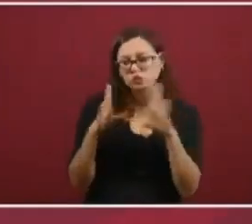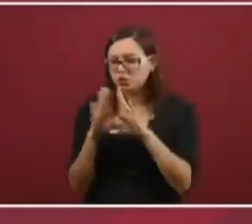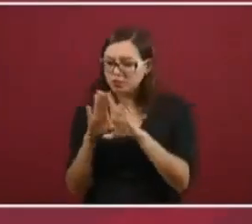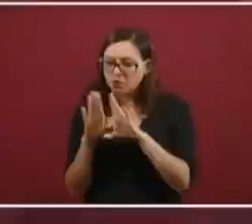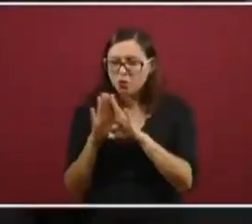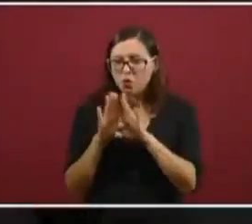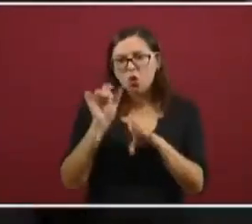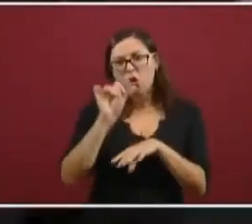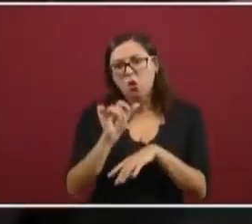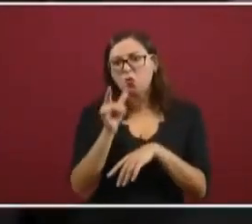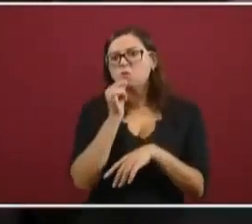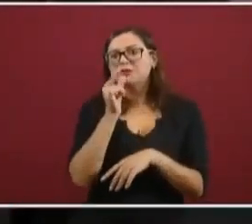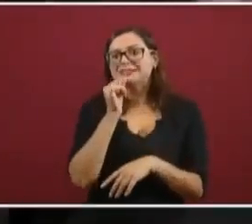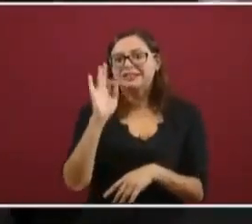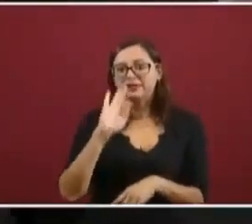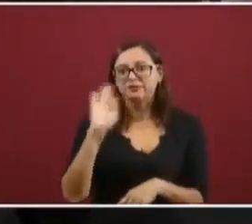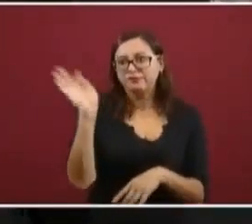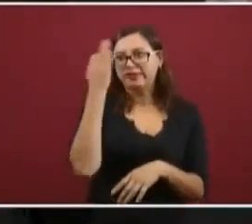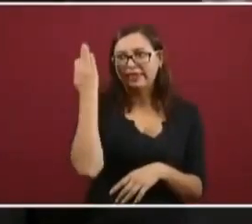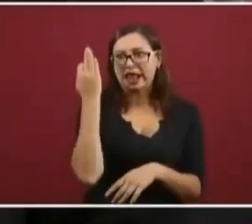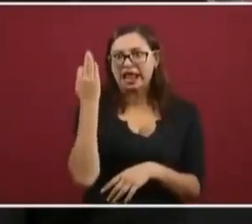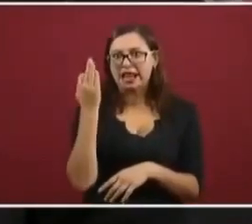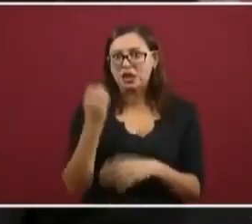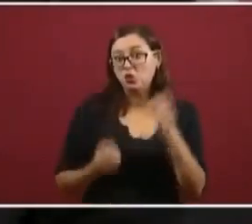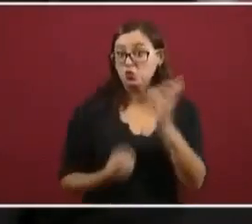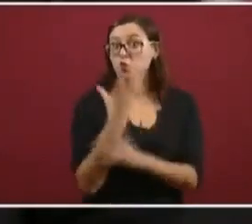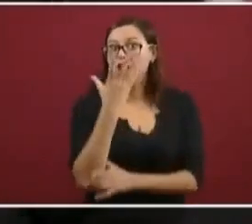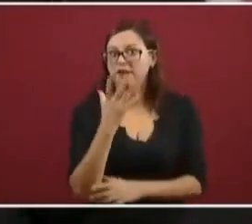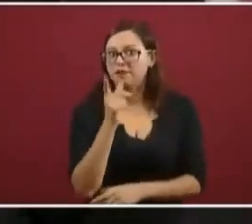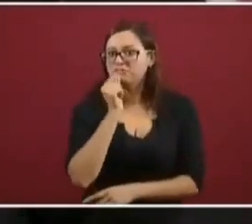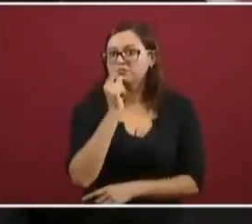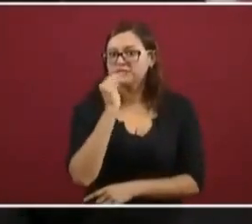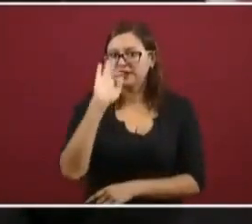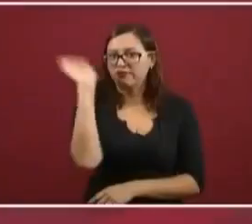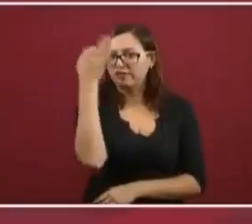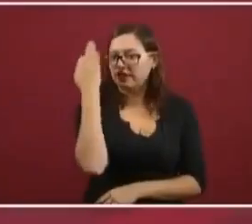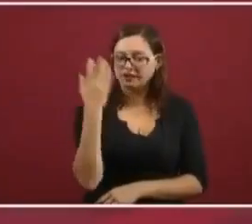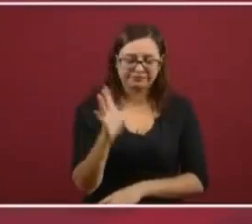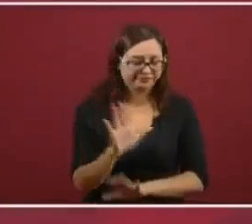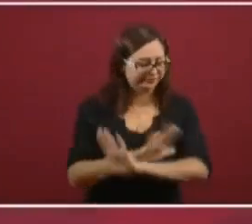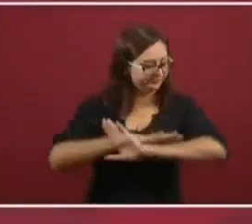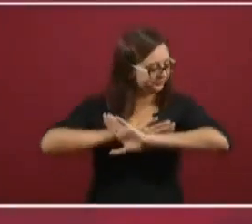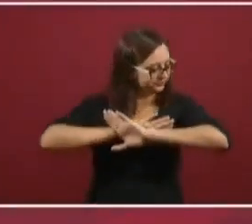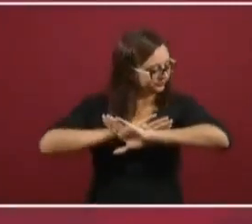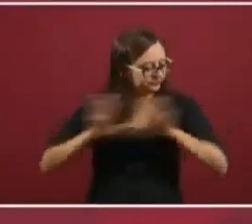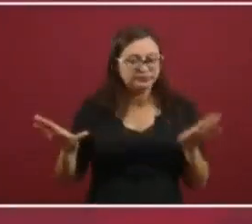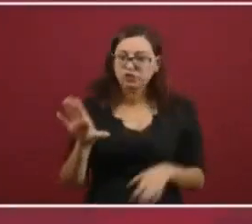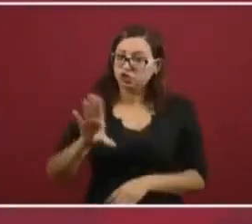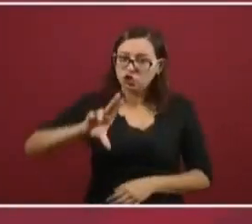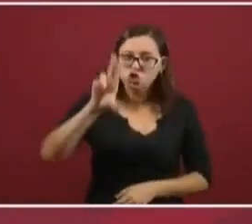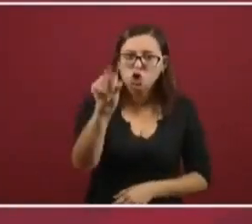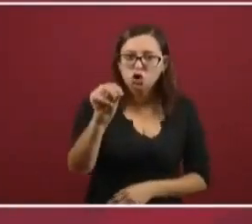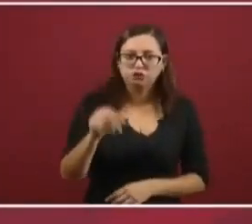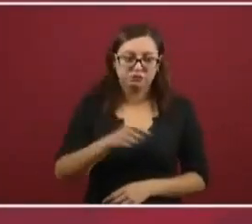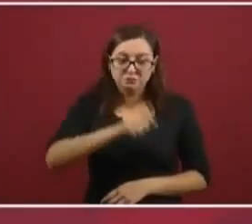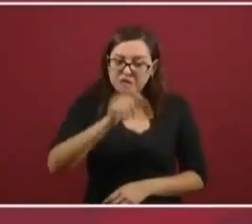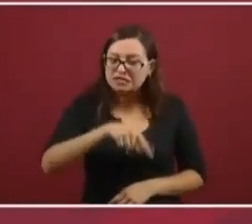versión de la policía federal y dije No aquí así